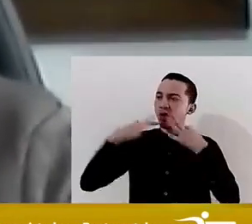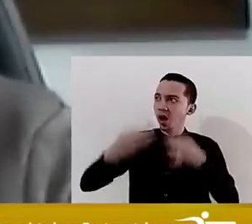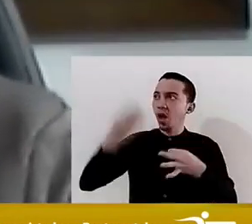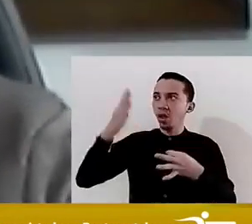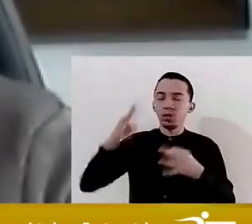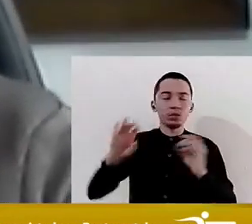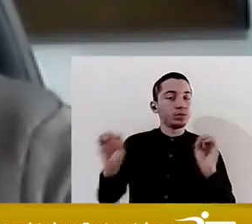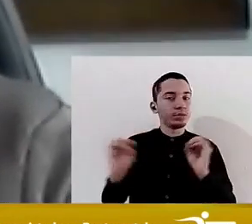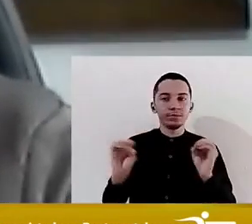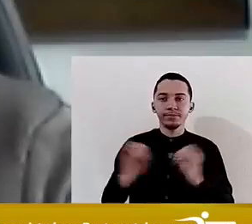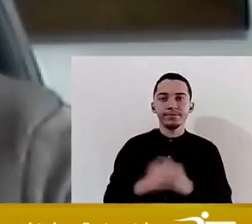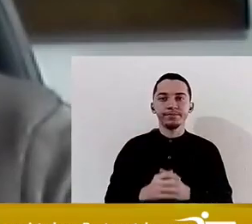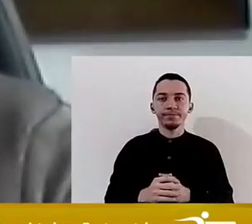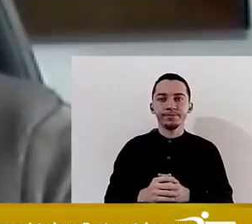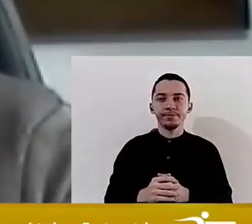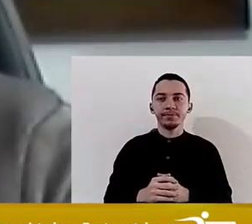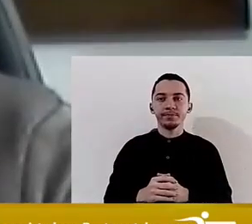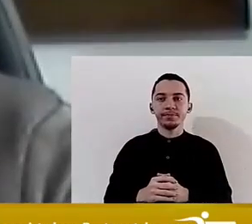terremotos.